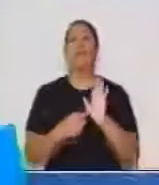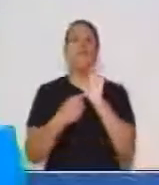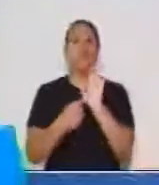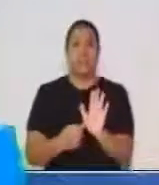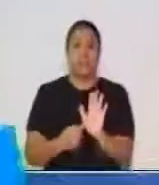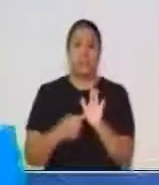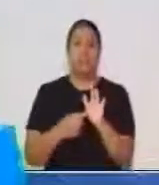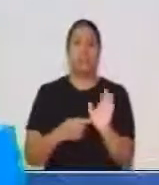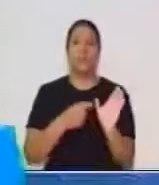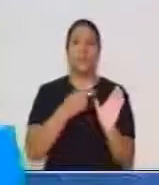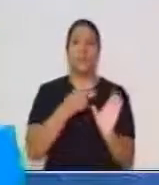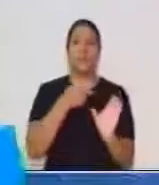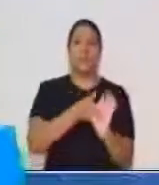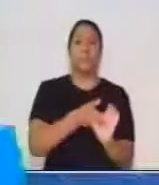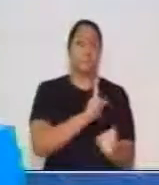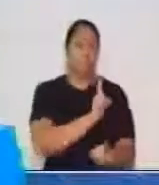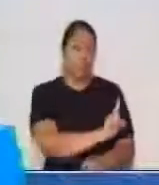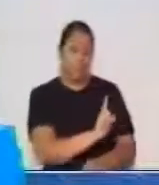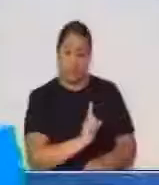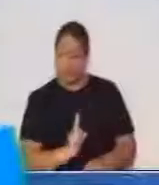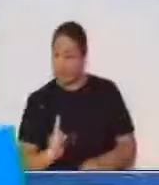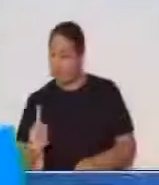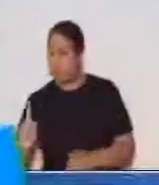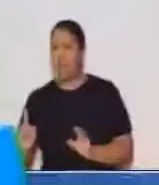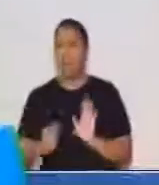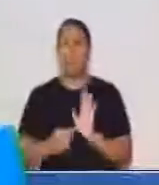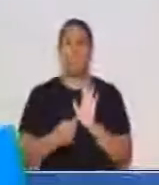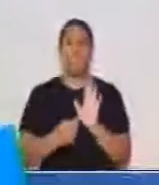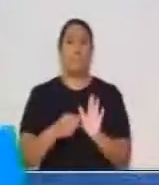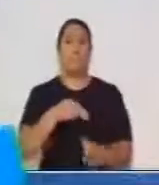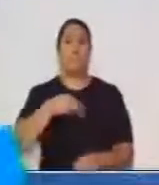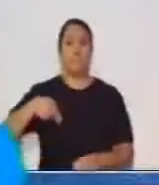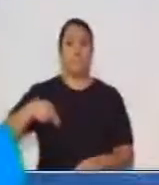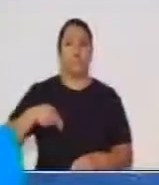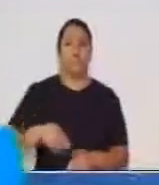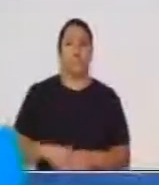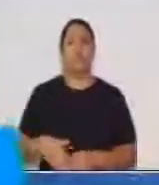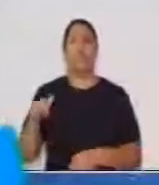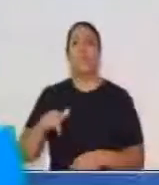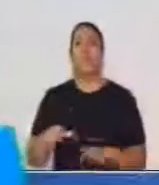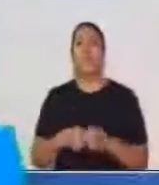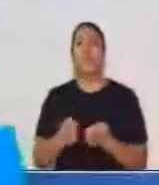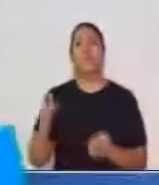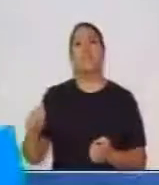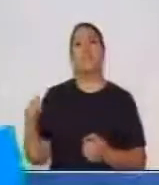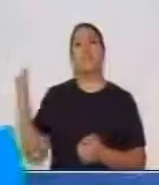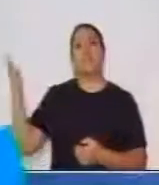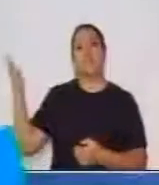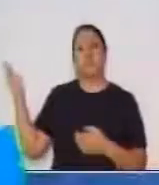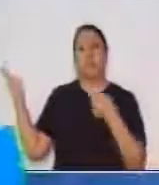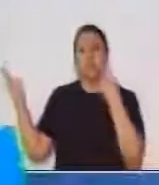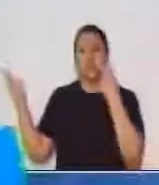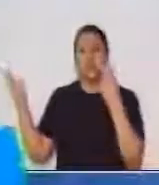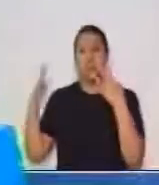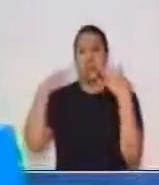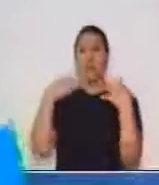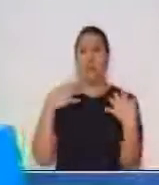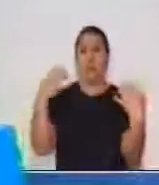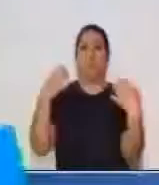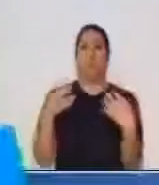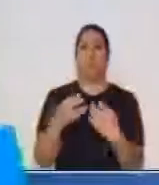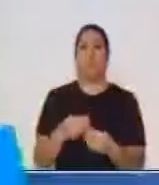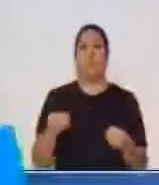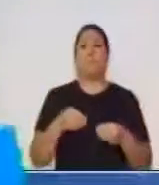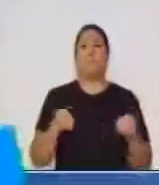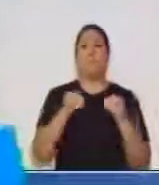los integrantes. En esta fase se sitúa al público en los puntos más relevantes a tratar, ¿sí?